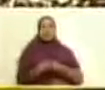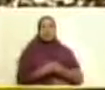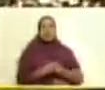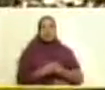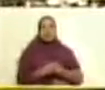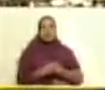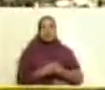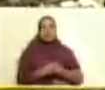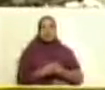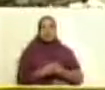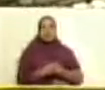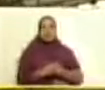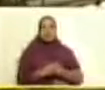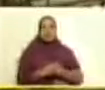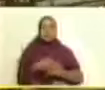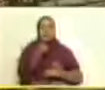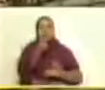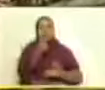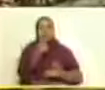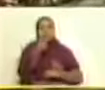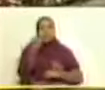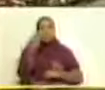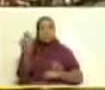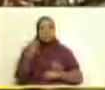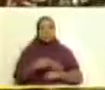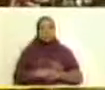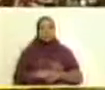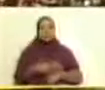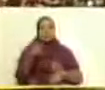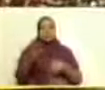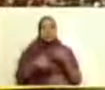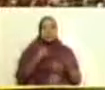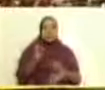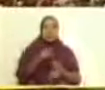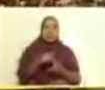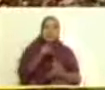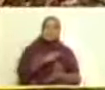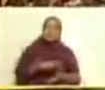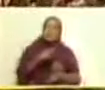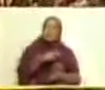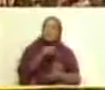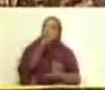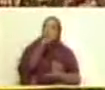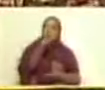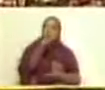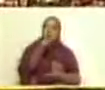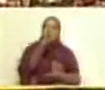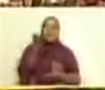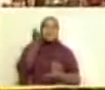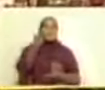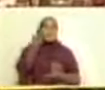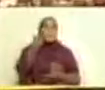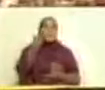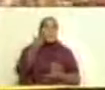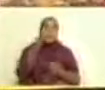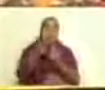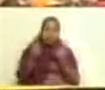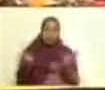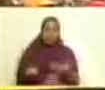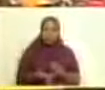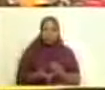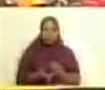Y tenemos lista para lanzar la gran misión Pachamama, la misión